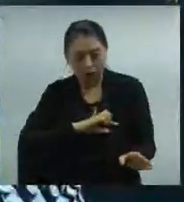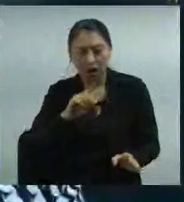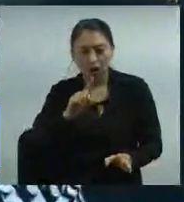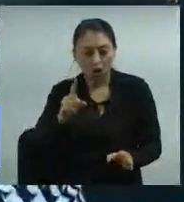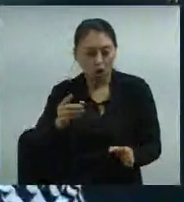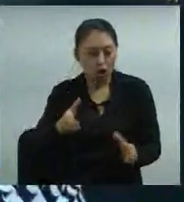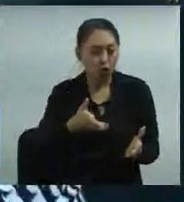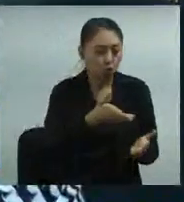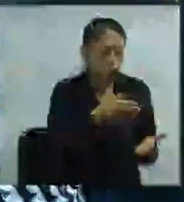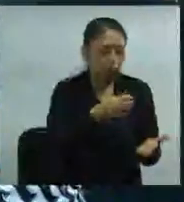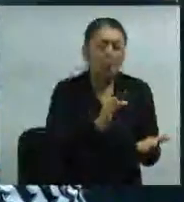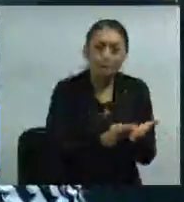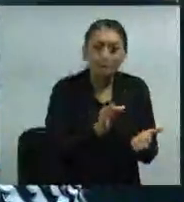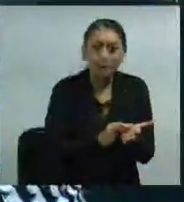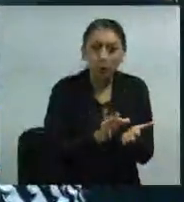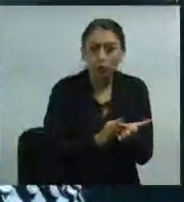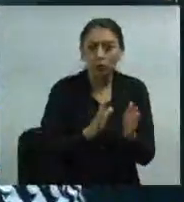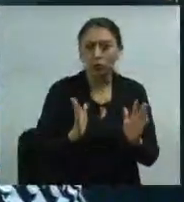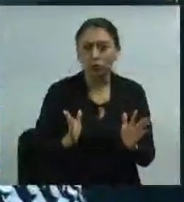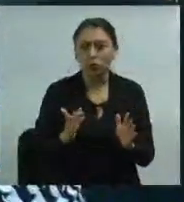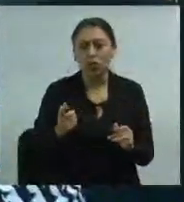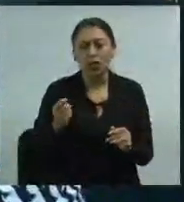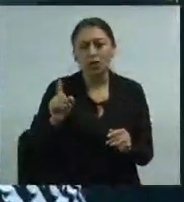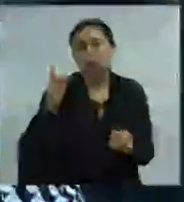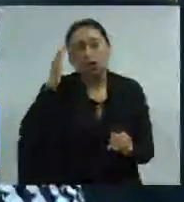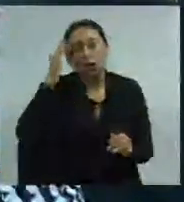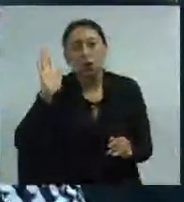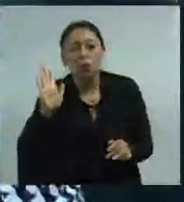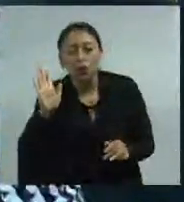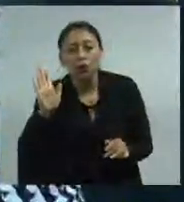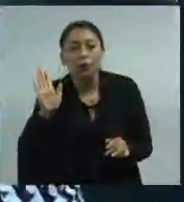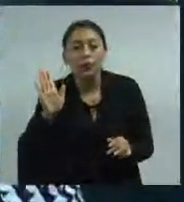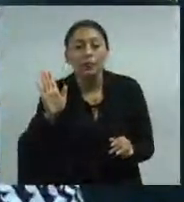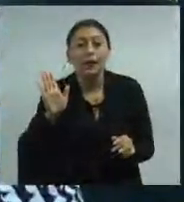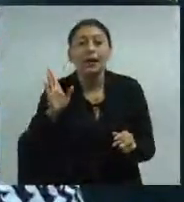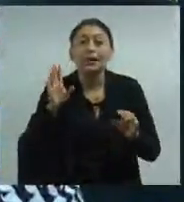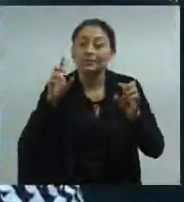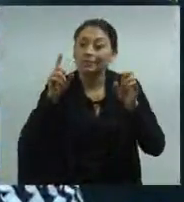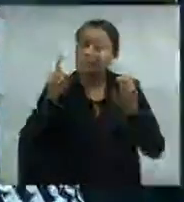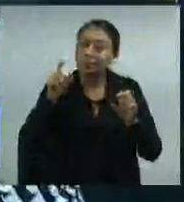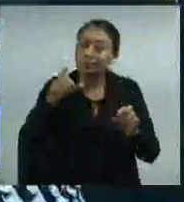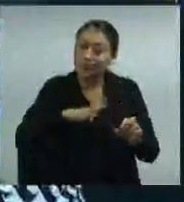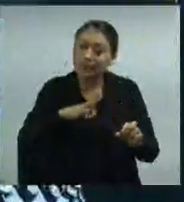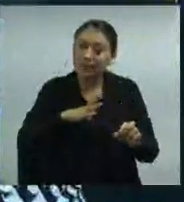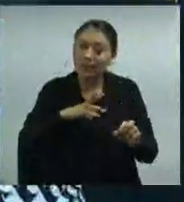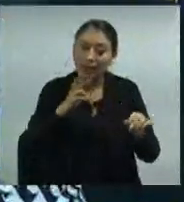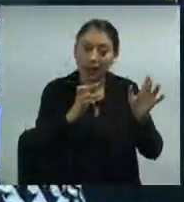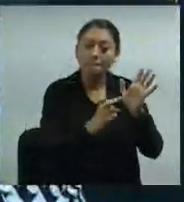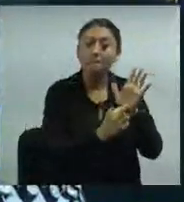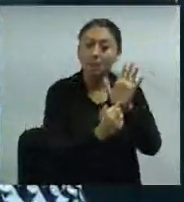manera, porque no recuerdo la puntuación, pero tenían que demostrar su ejercicio,